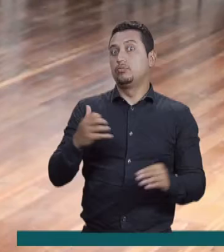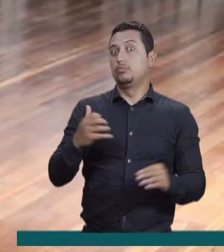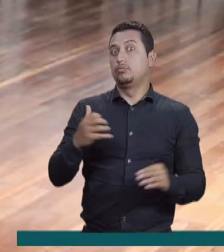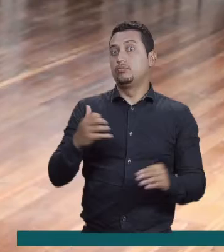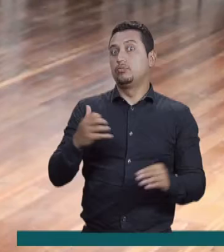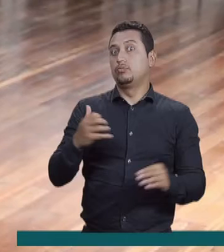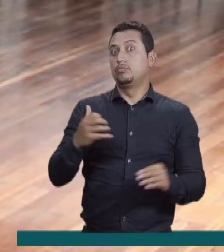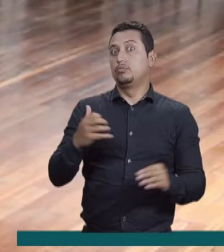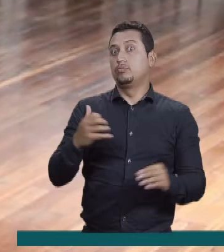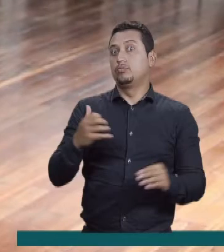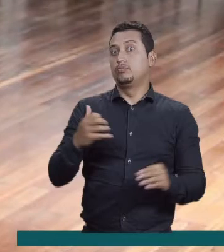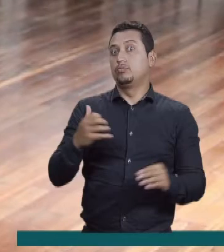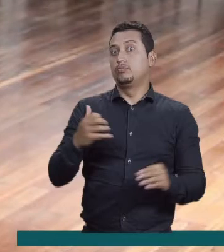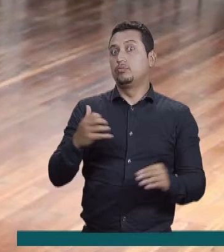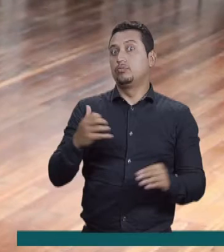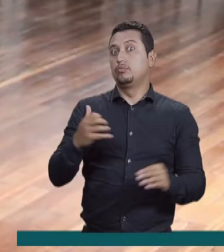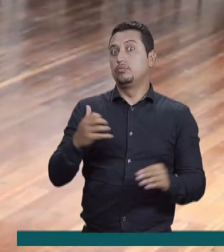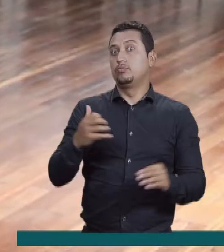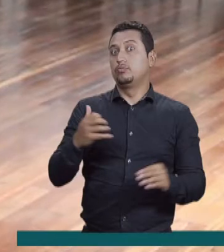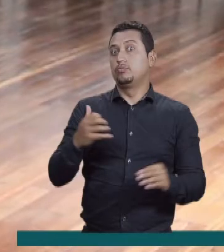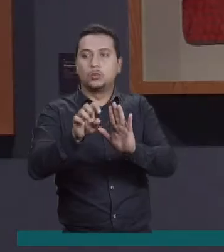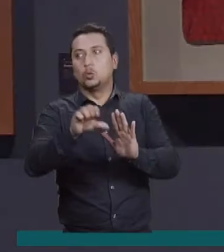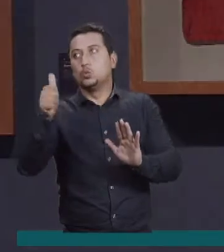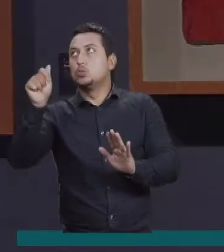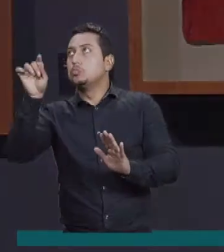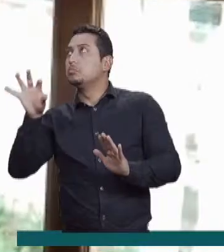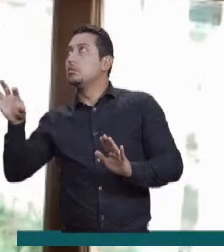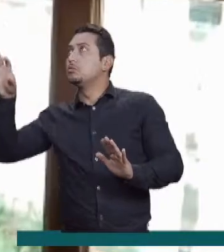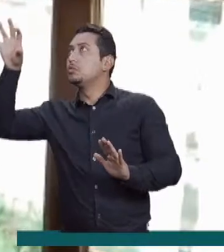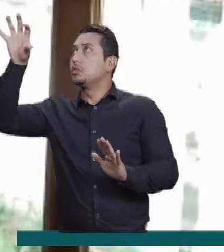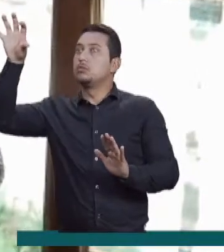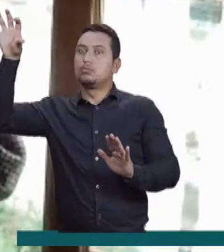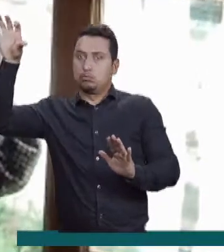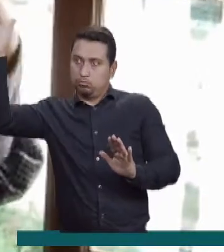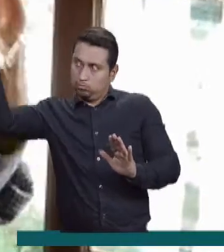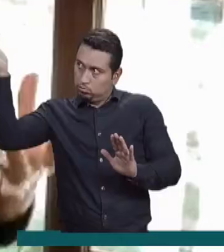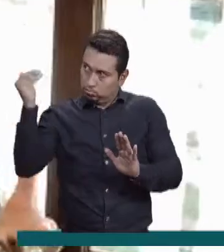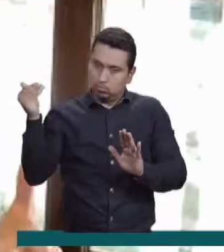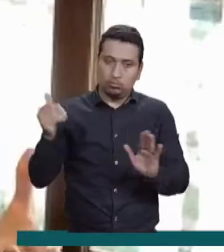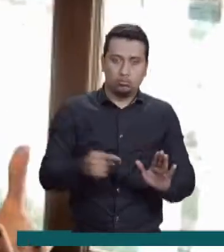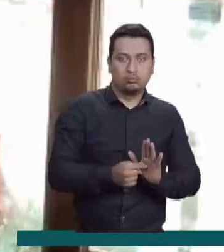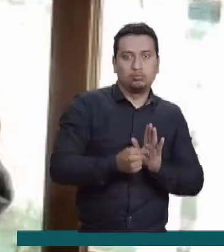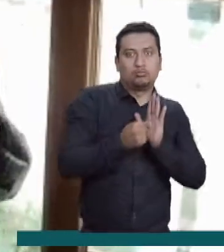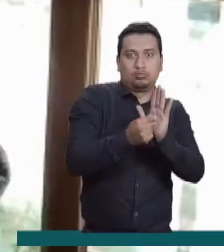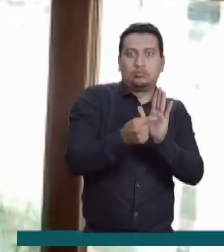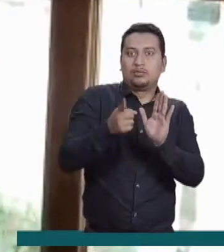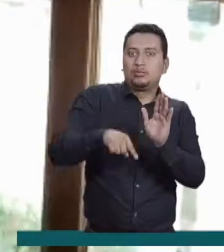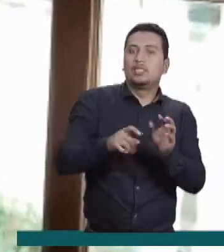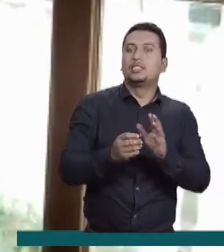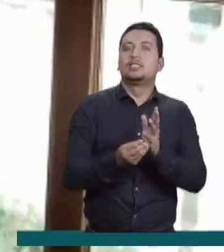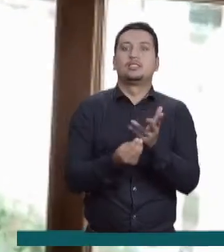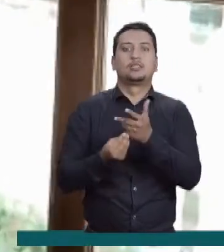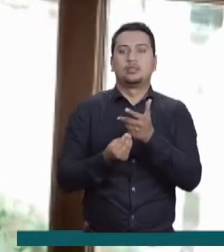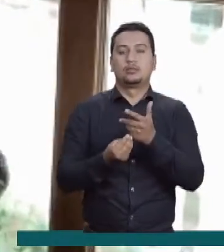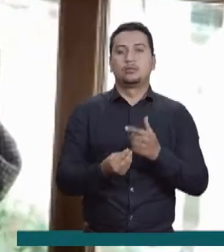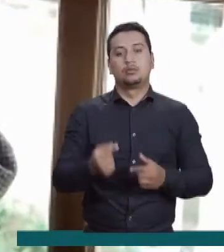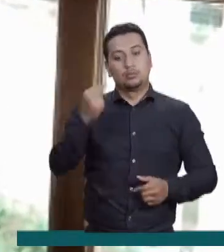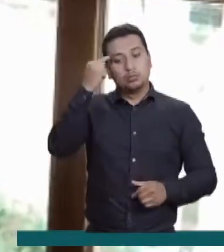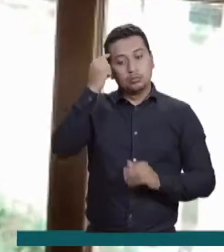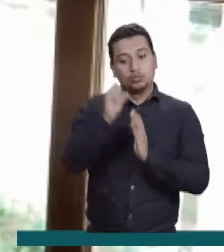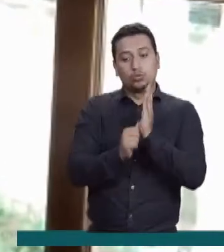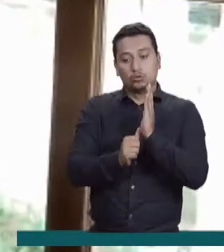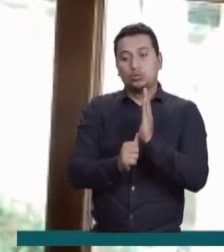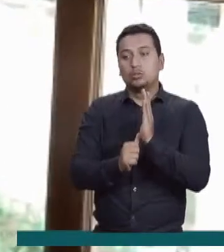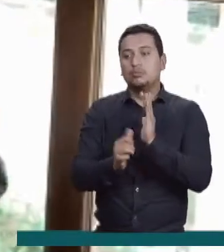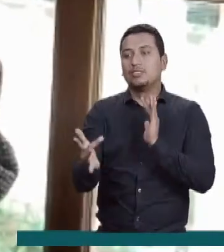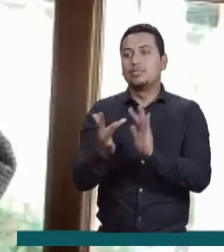a visitantes locales y extranjeros. Que es un programa que no solamente es pensado para los jóvenes, sino desarrollado con ellos, y donde